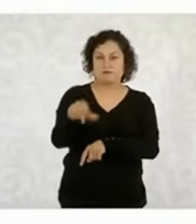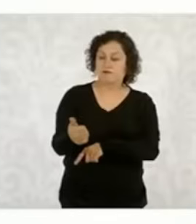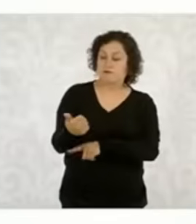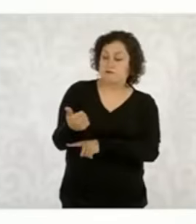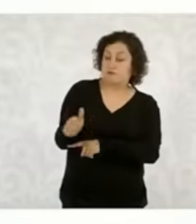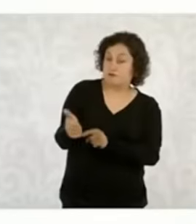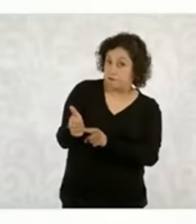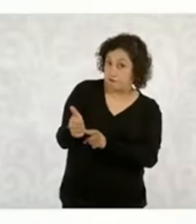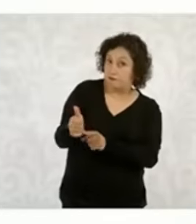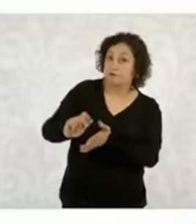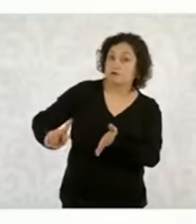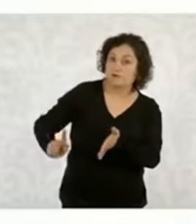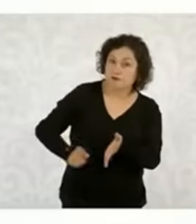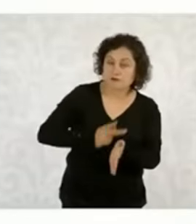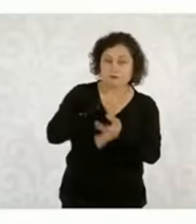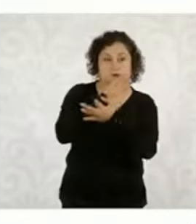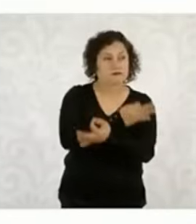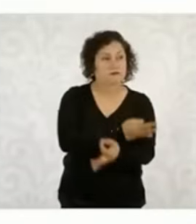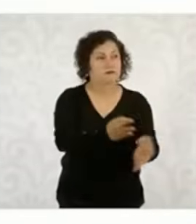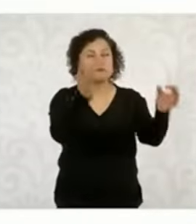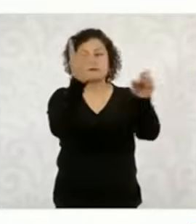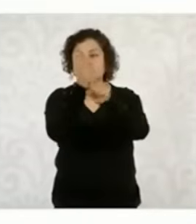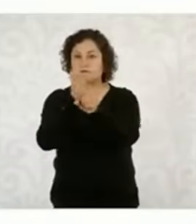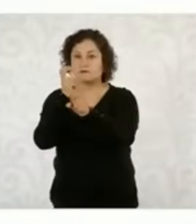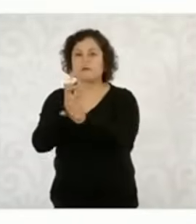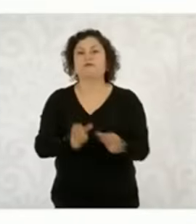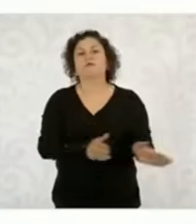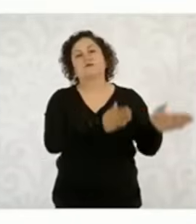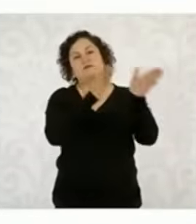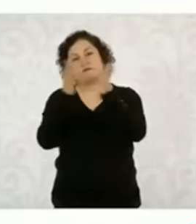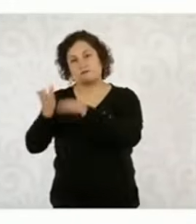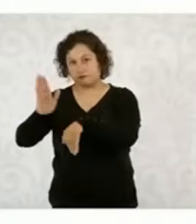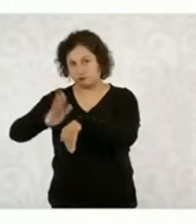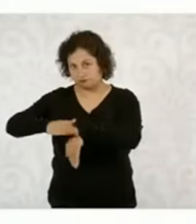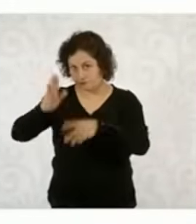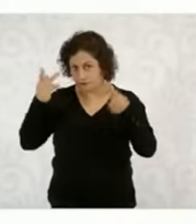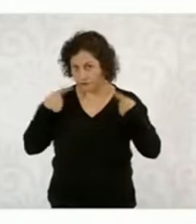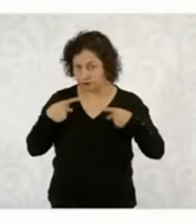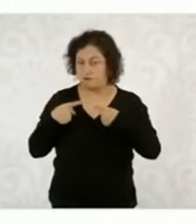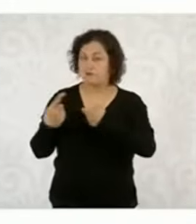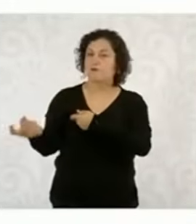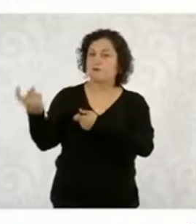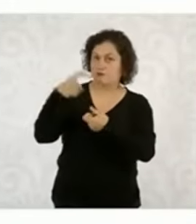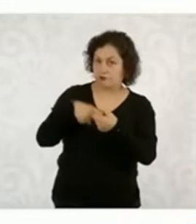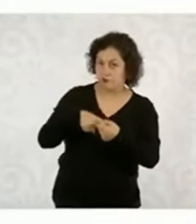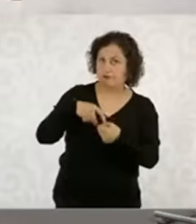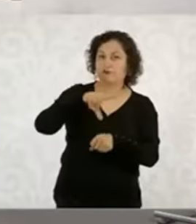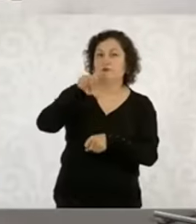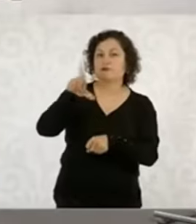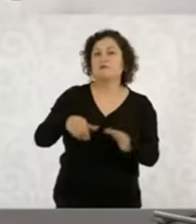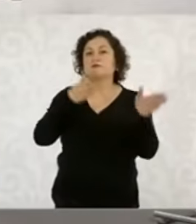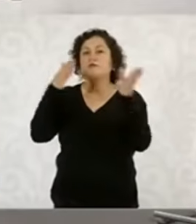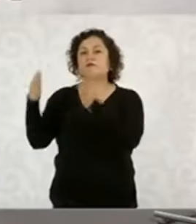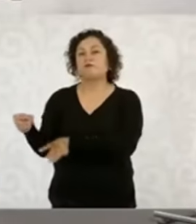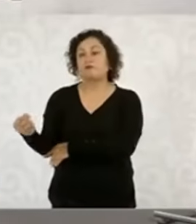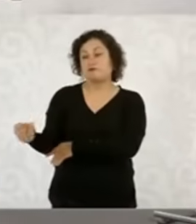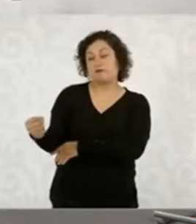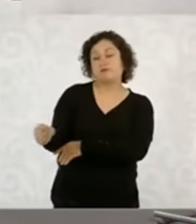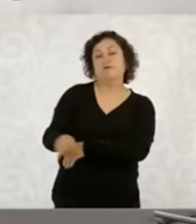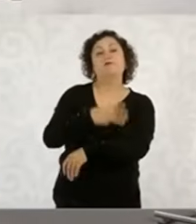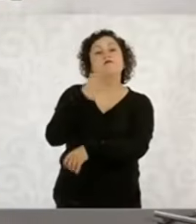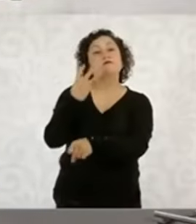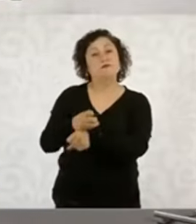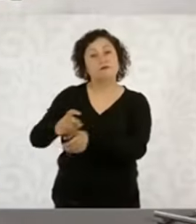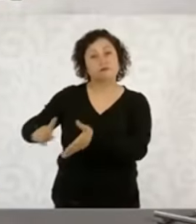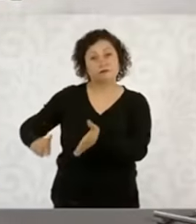segunda convocatoria para el siguiente paquete y en septiembre el tercero. Esto